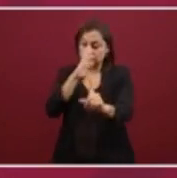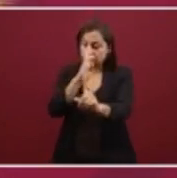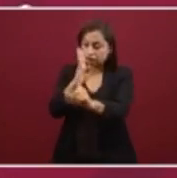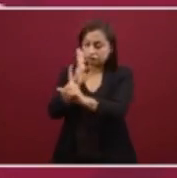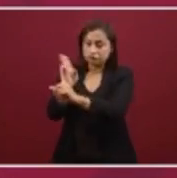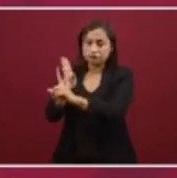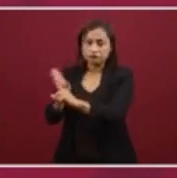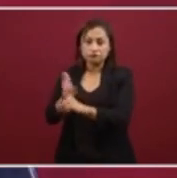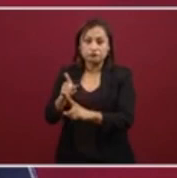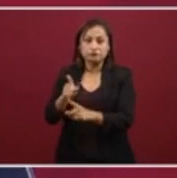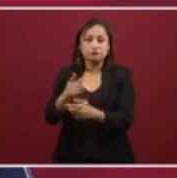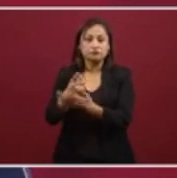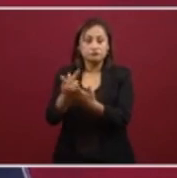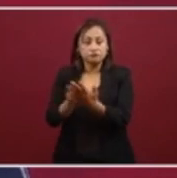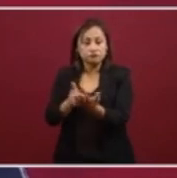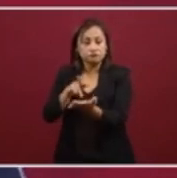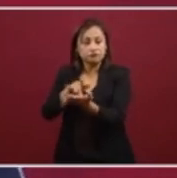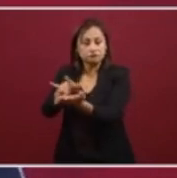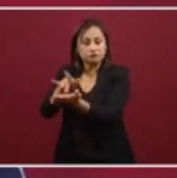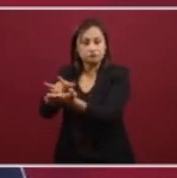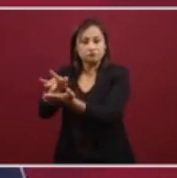más presupuesto para el pueblo,